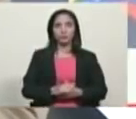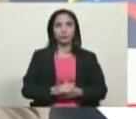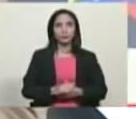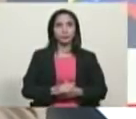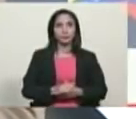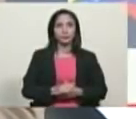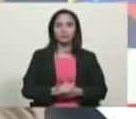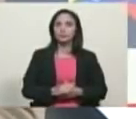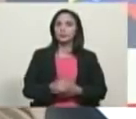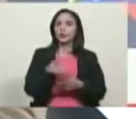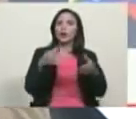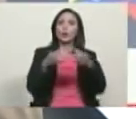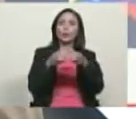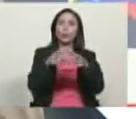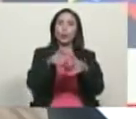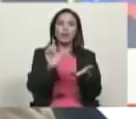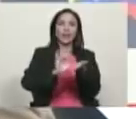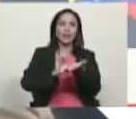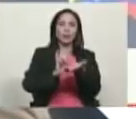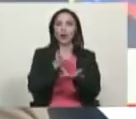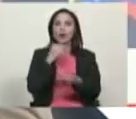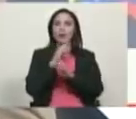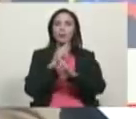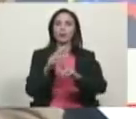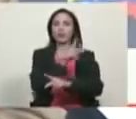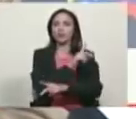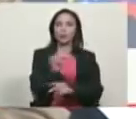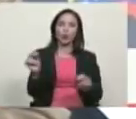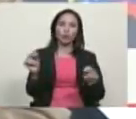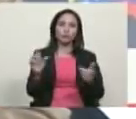Ya salió el cartel de Lima a decir no al diálogo.